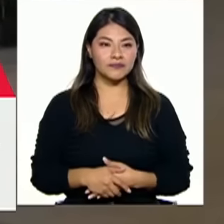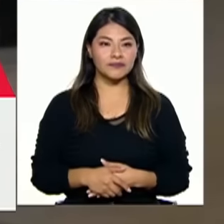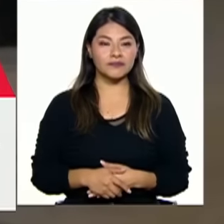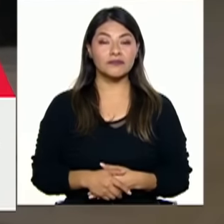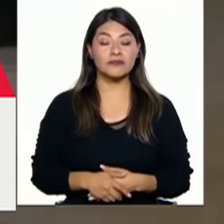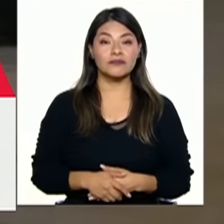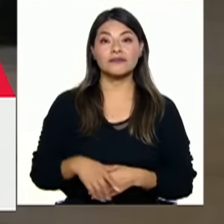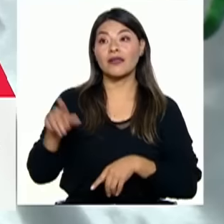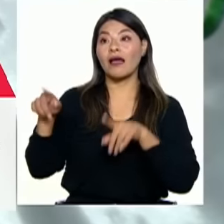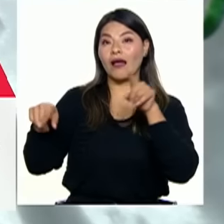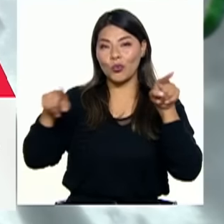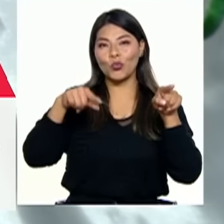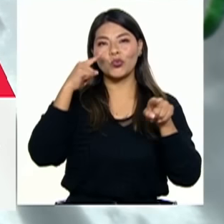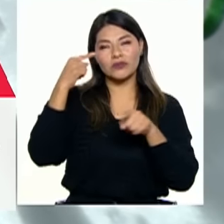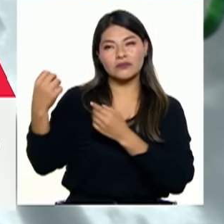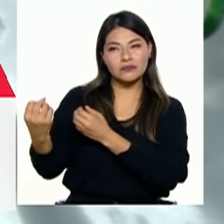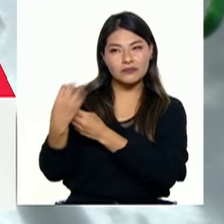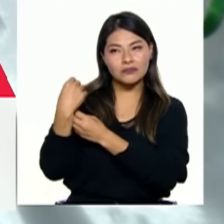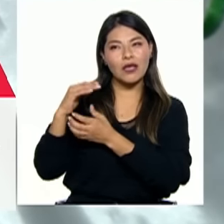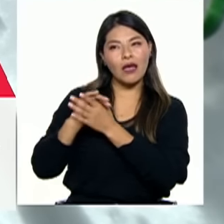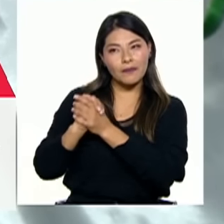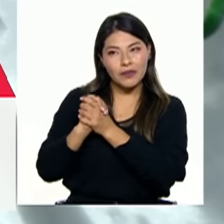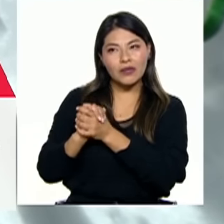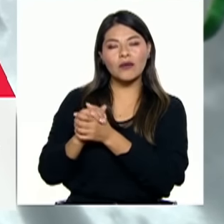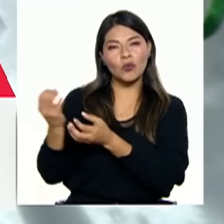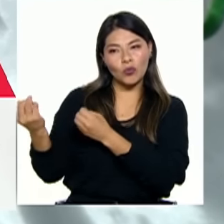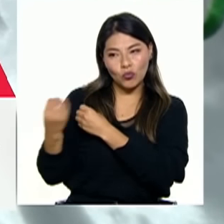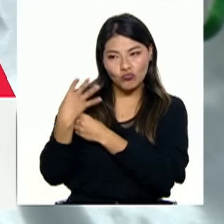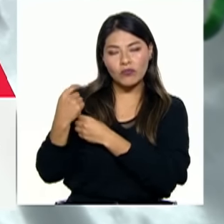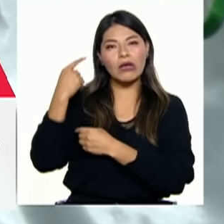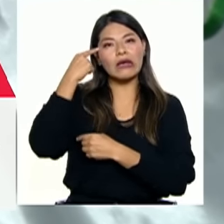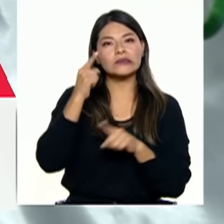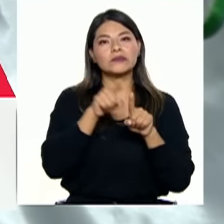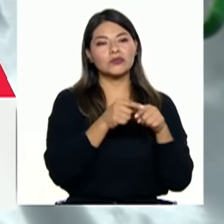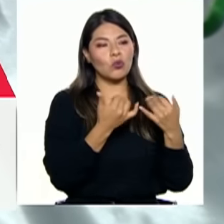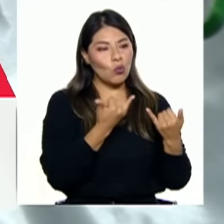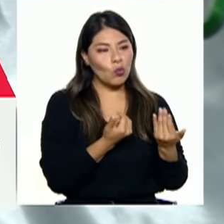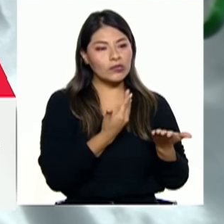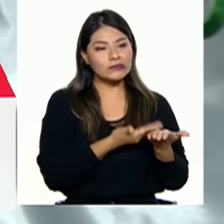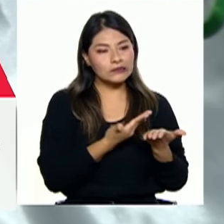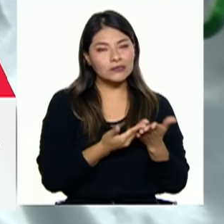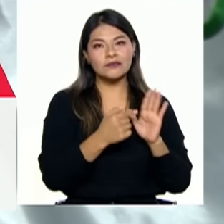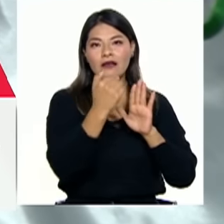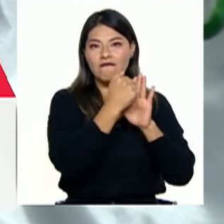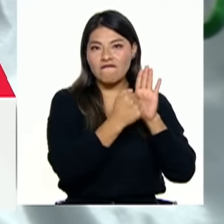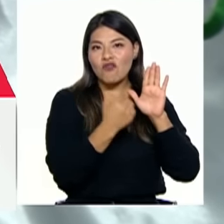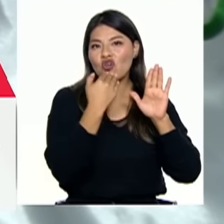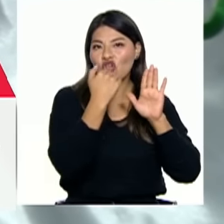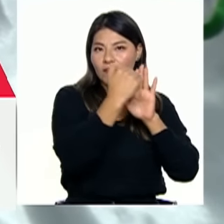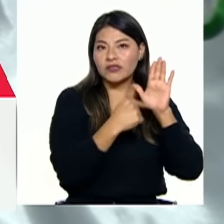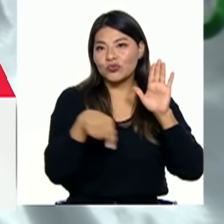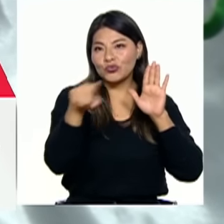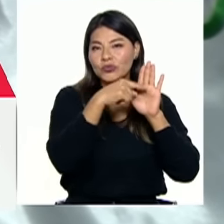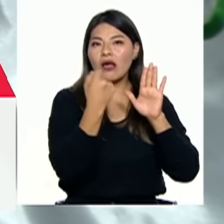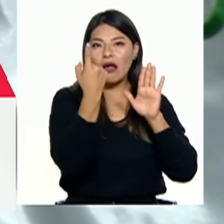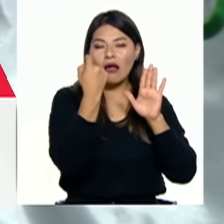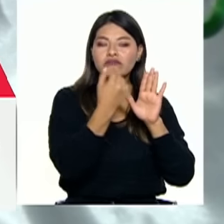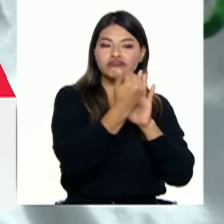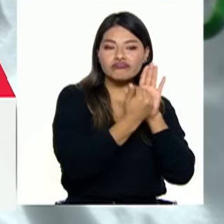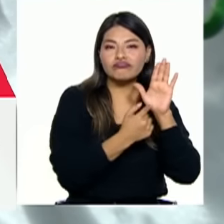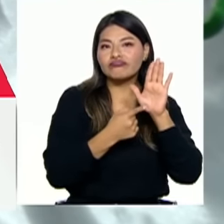Algunos amigos me aconsejaron preparar una serie de medidas para pronunciarlas esta noche, de manera que las autoridades puedan tomar nota de